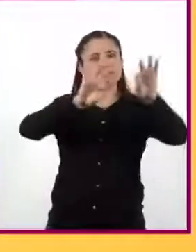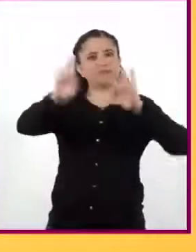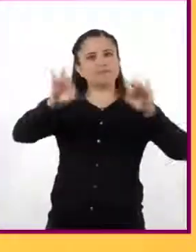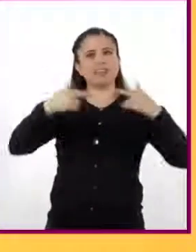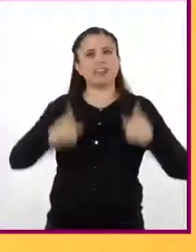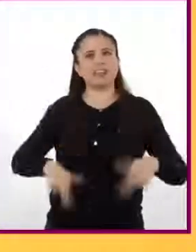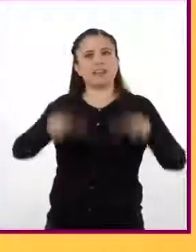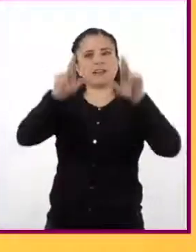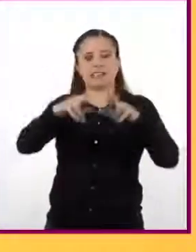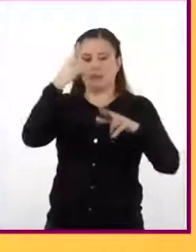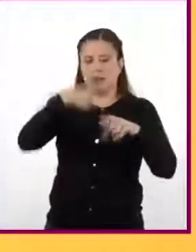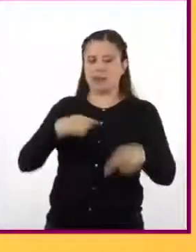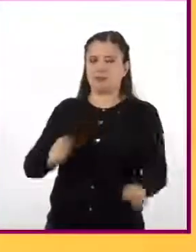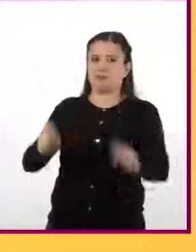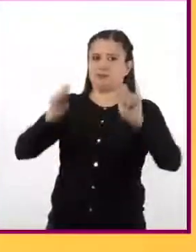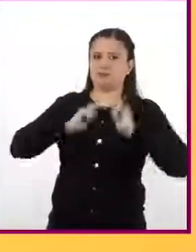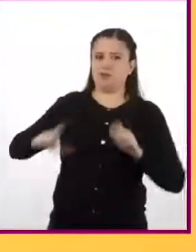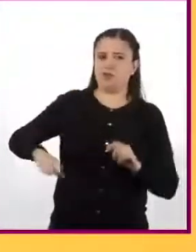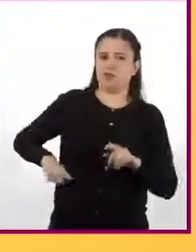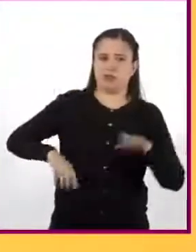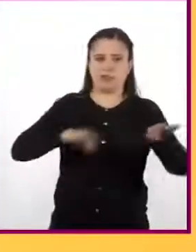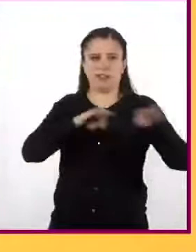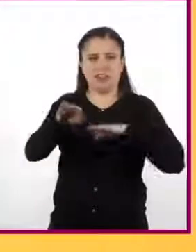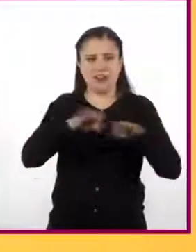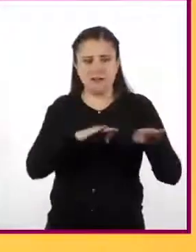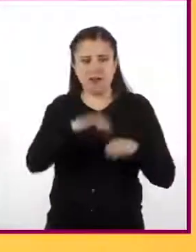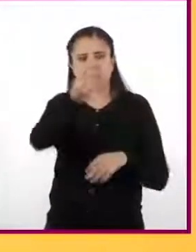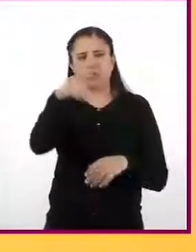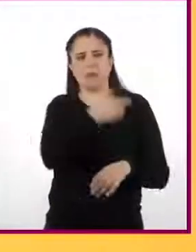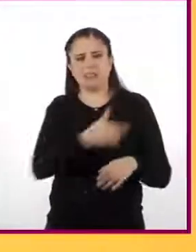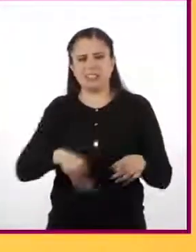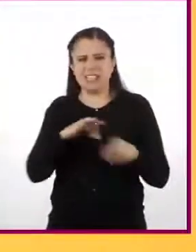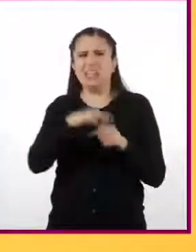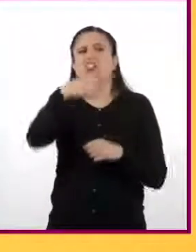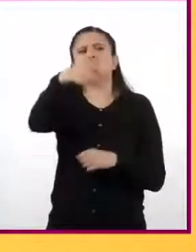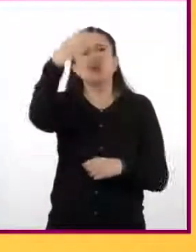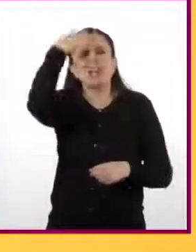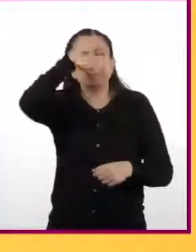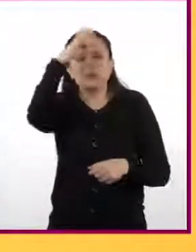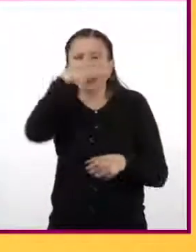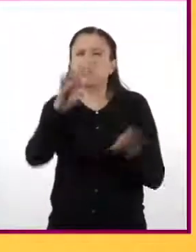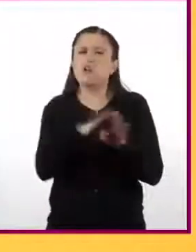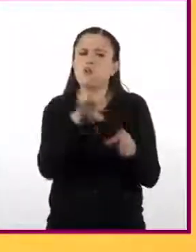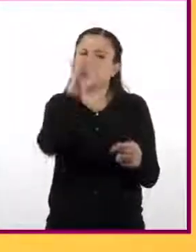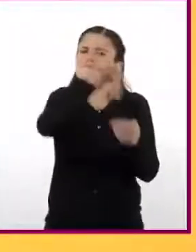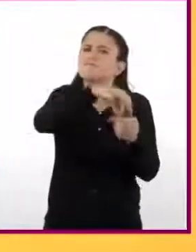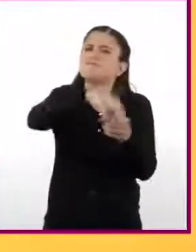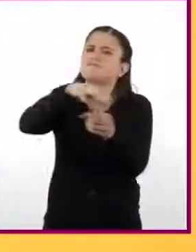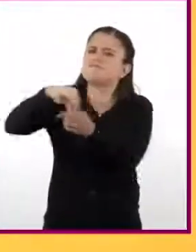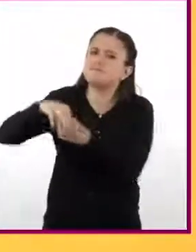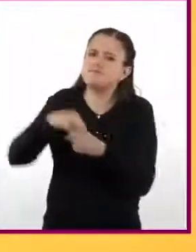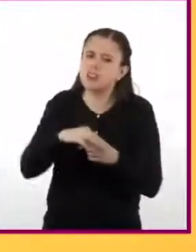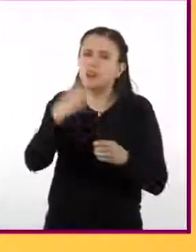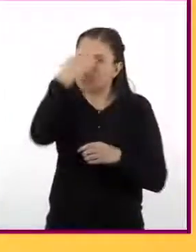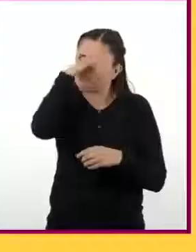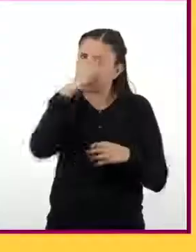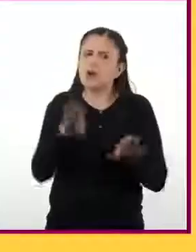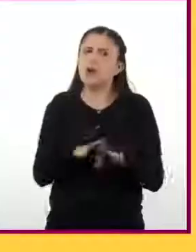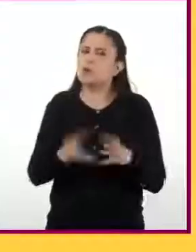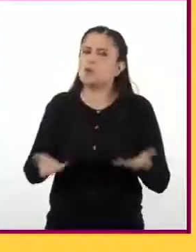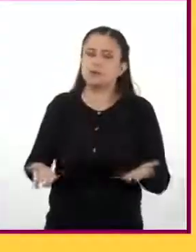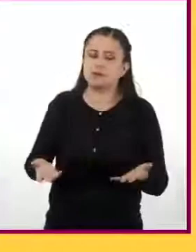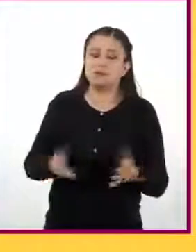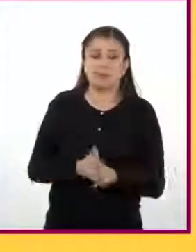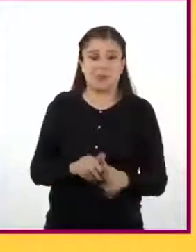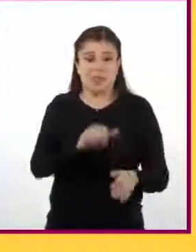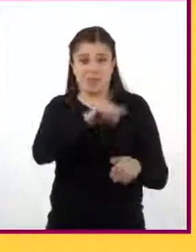para que asuman cargos públicos y cómo ha sido su experiencia en la elección de representantes para asumir algún cargo público. Por